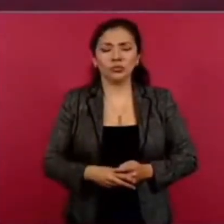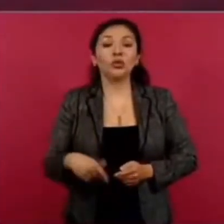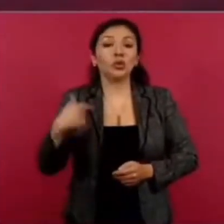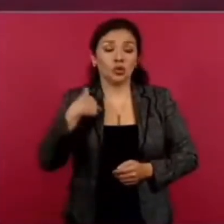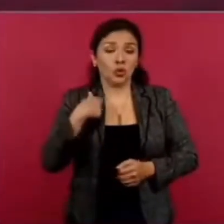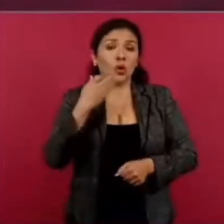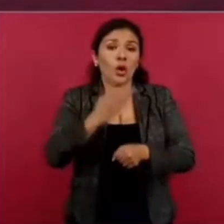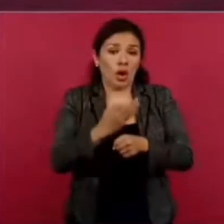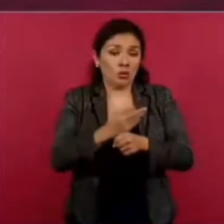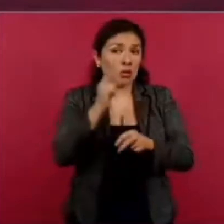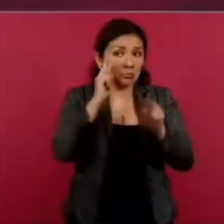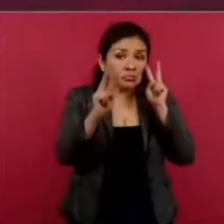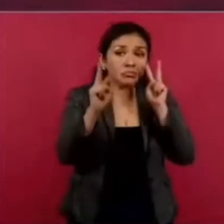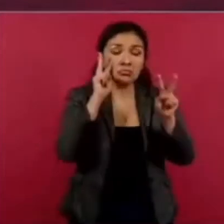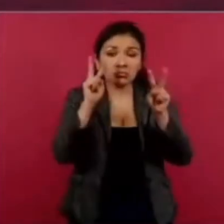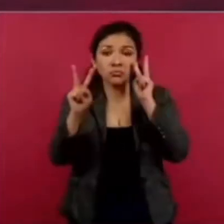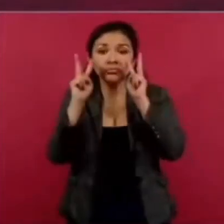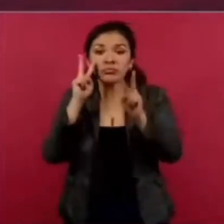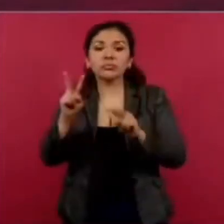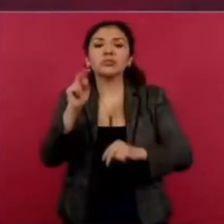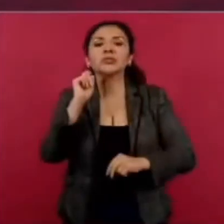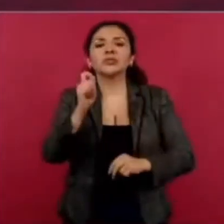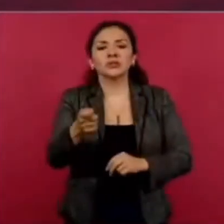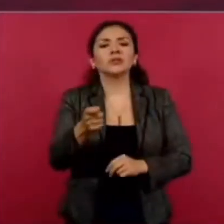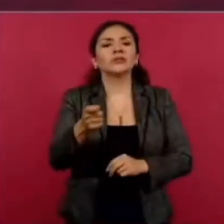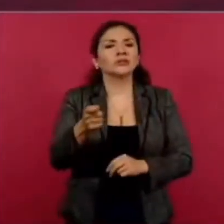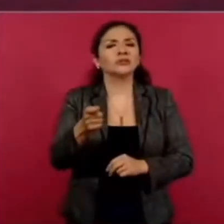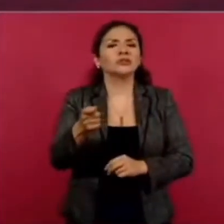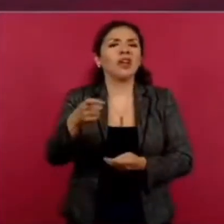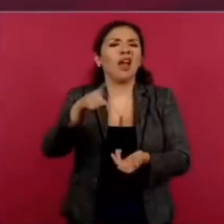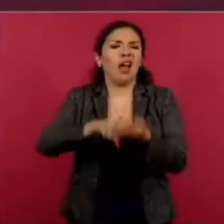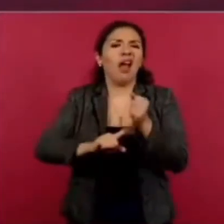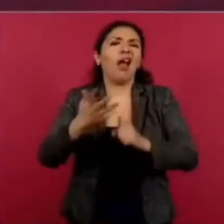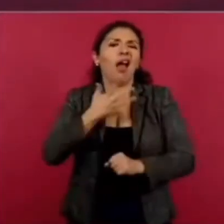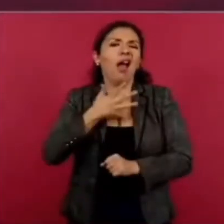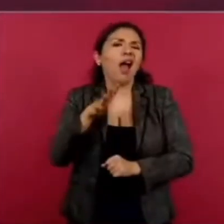viendo es toda la campaña, ¿no?